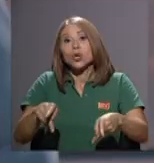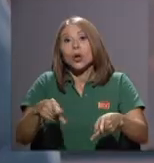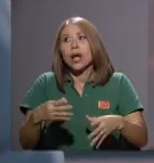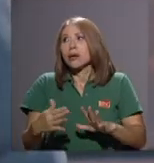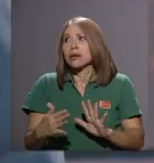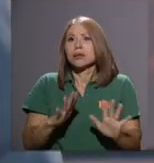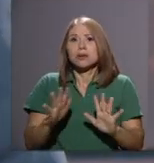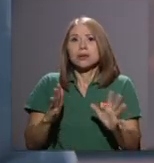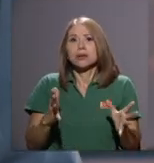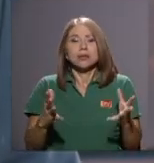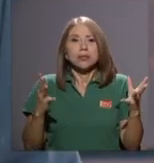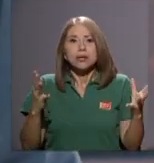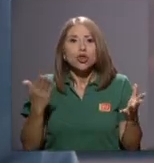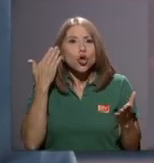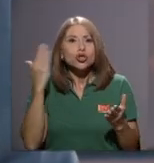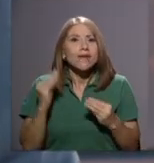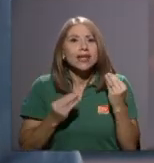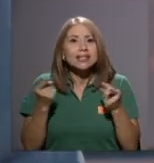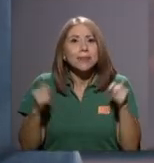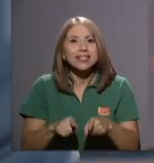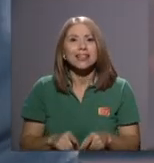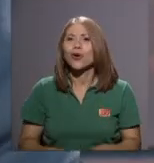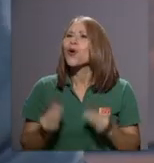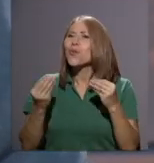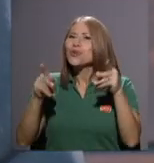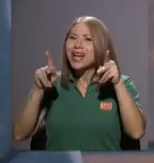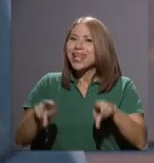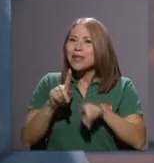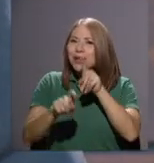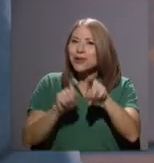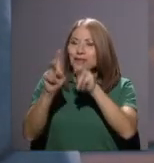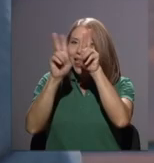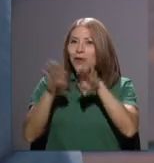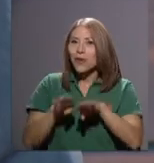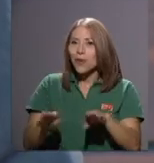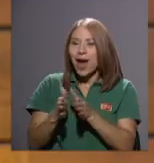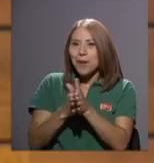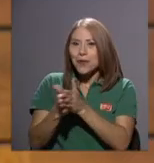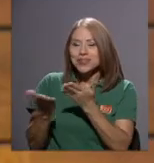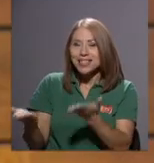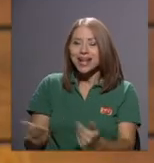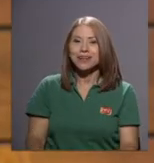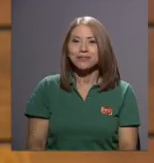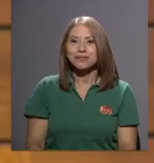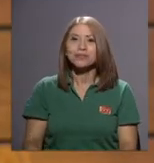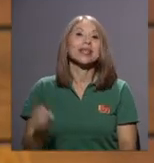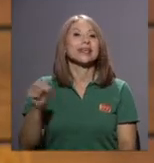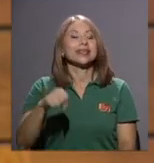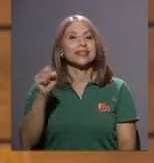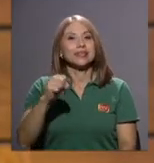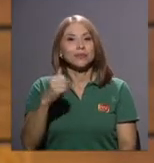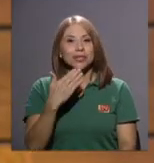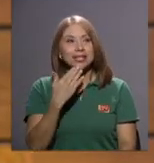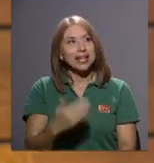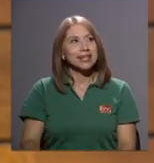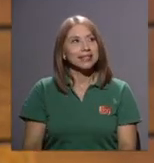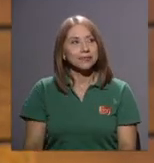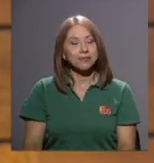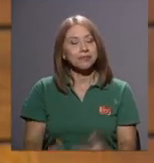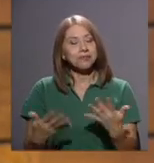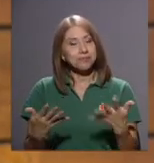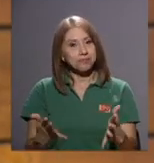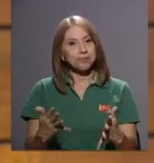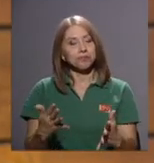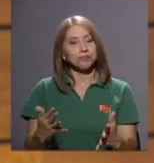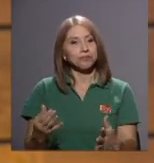pasando. Hay mucha gente preguntando en redes sociales ya. Vamos a aprovechar, Nani. Por supuesto. Sí, así es, Marlon. Muchas gracias. Justamente